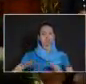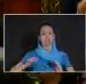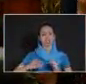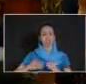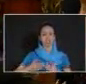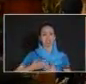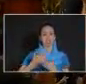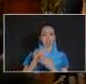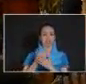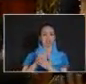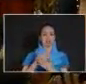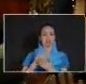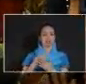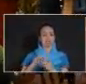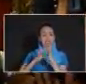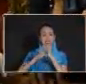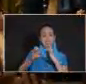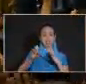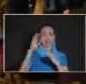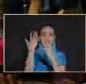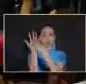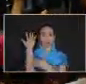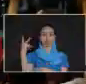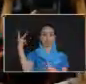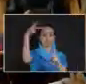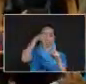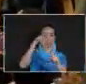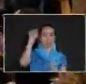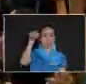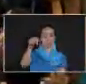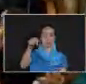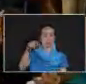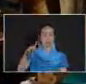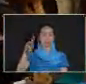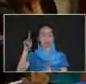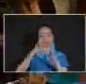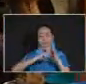con los hermanos y empiece a bendecirlos en el nombre de Jesús.